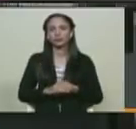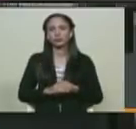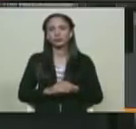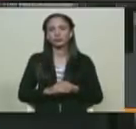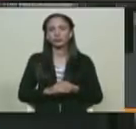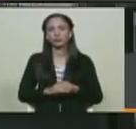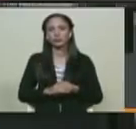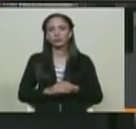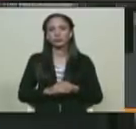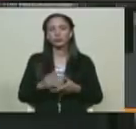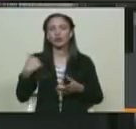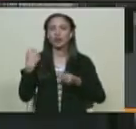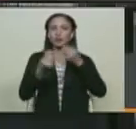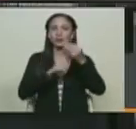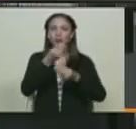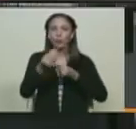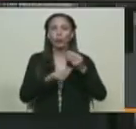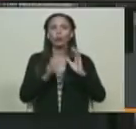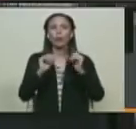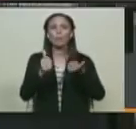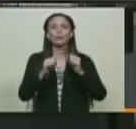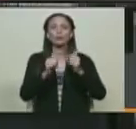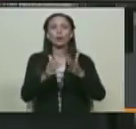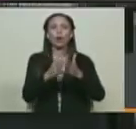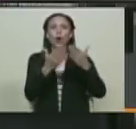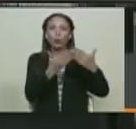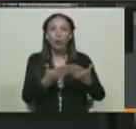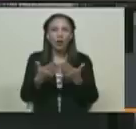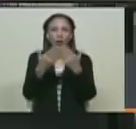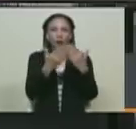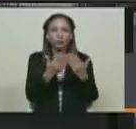logramos, cuando arrancó el año escolar,